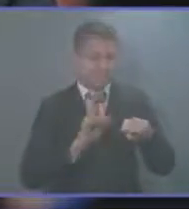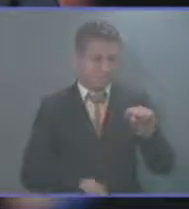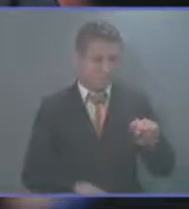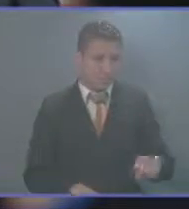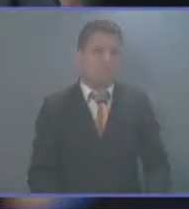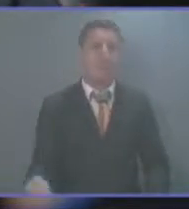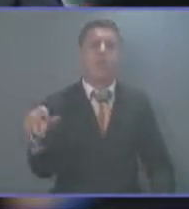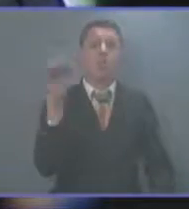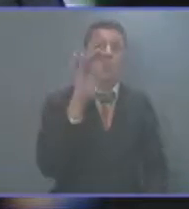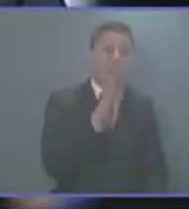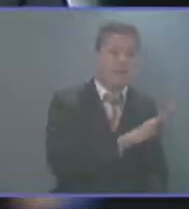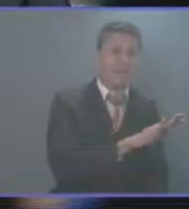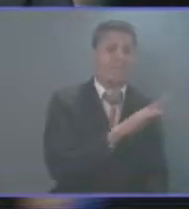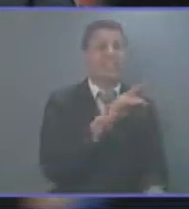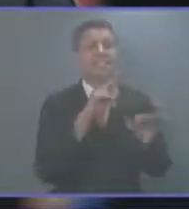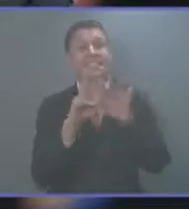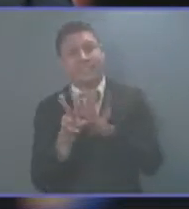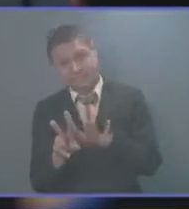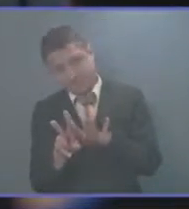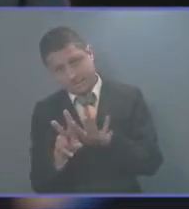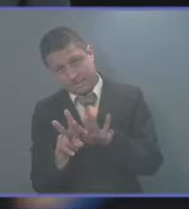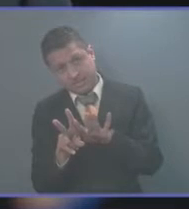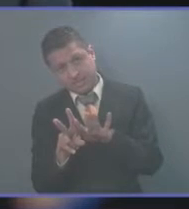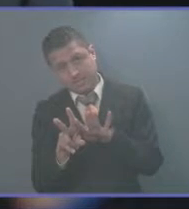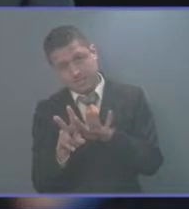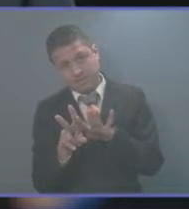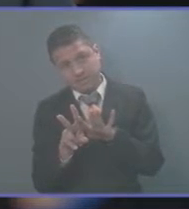$42,690,000 con 47